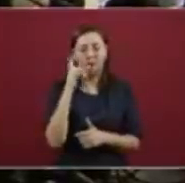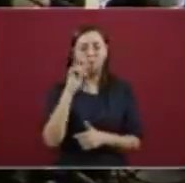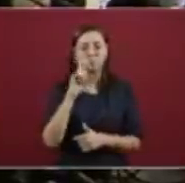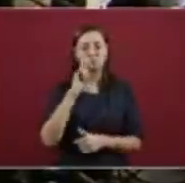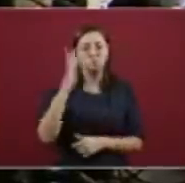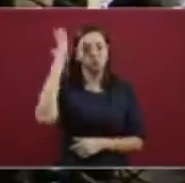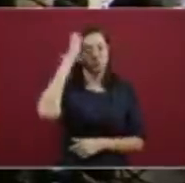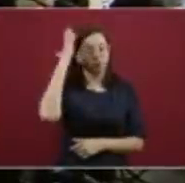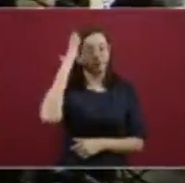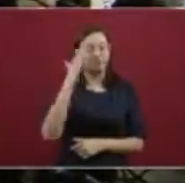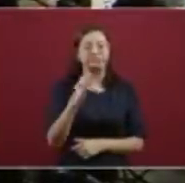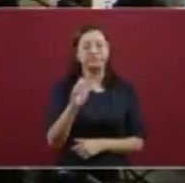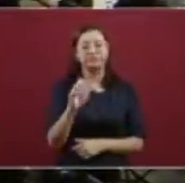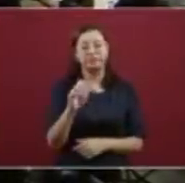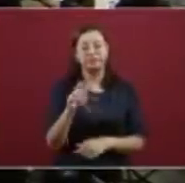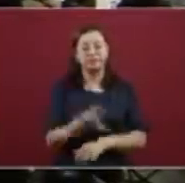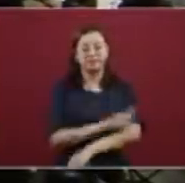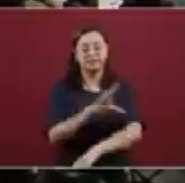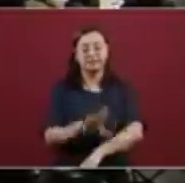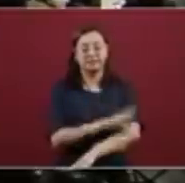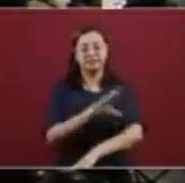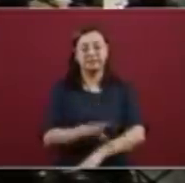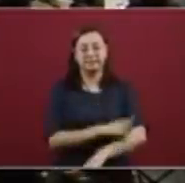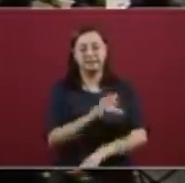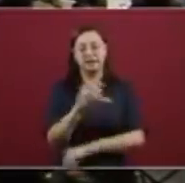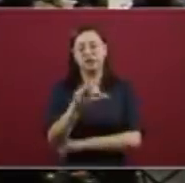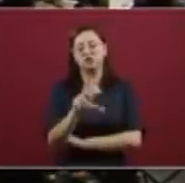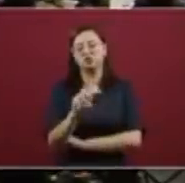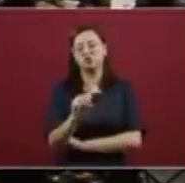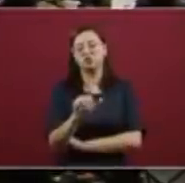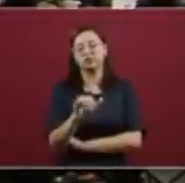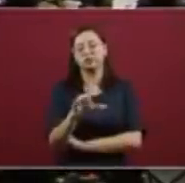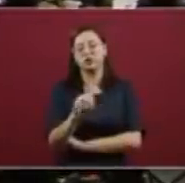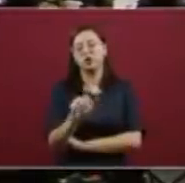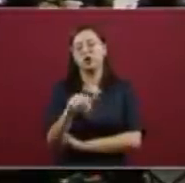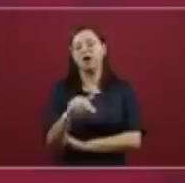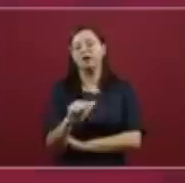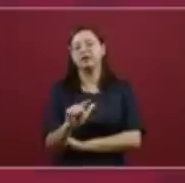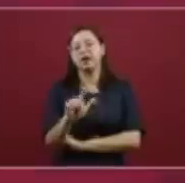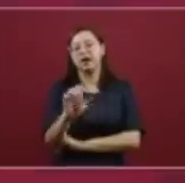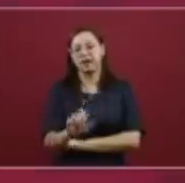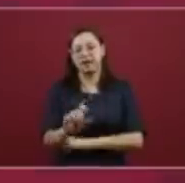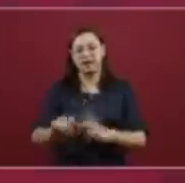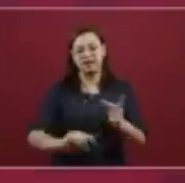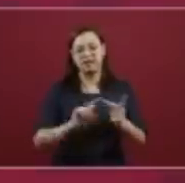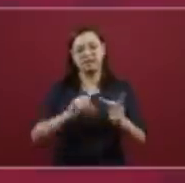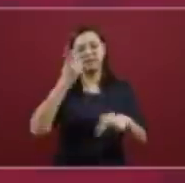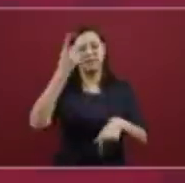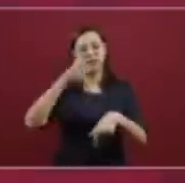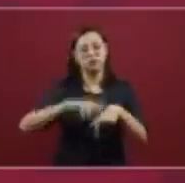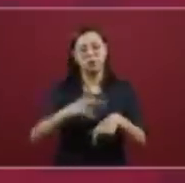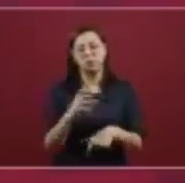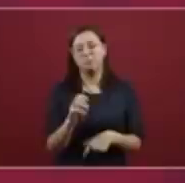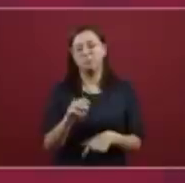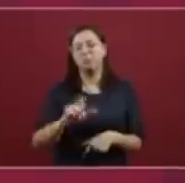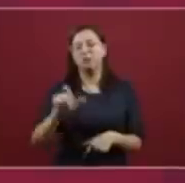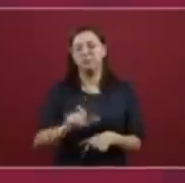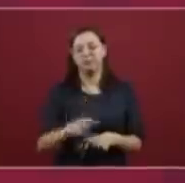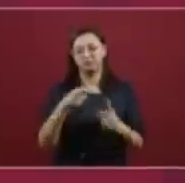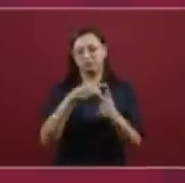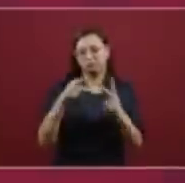Rocío Nale, va a informar, y también el director de Pemex. Y